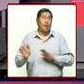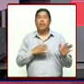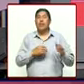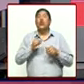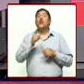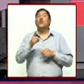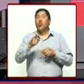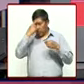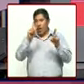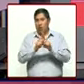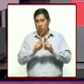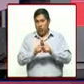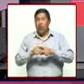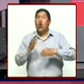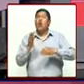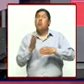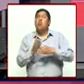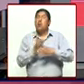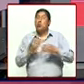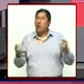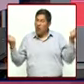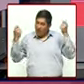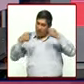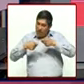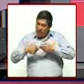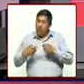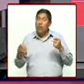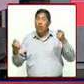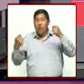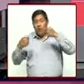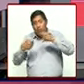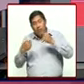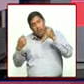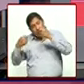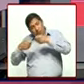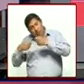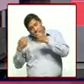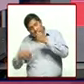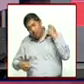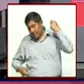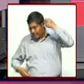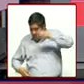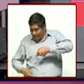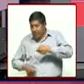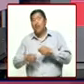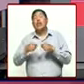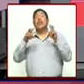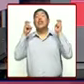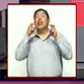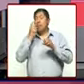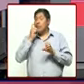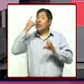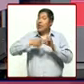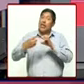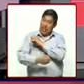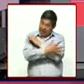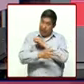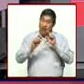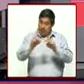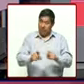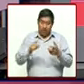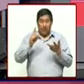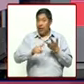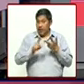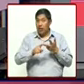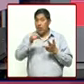levantar gradualmente, es decir, poco a poco, la subvención al diésel? Segunda pregunta, vamos con la tercera. ¿Usted